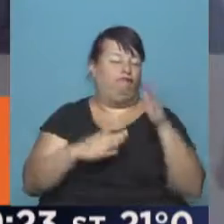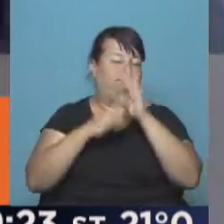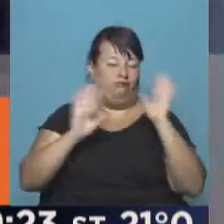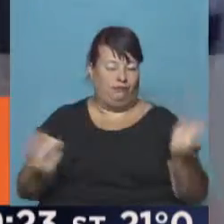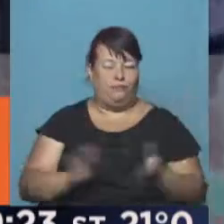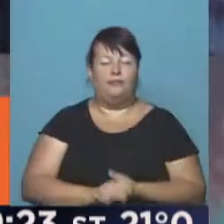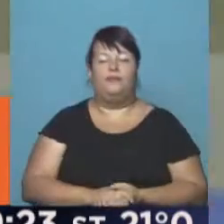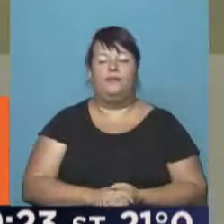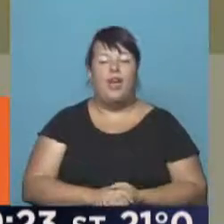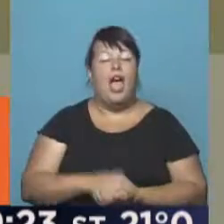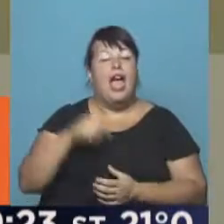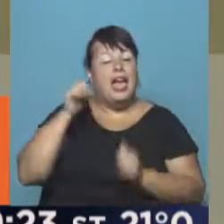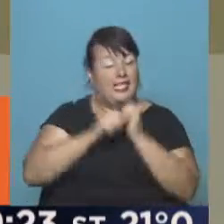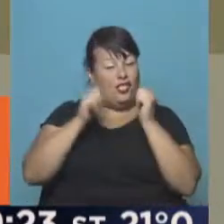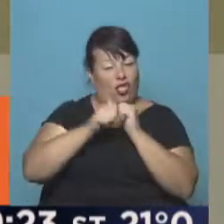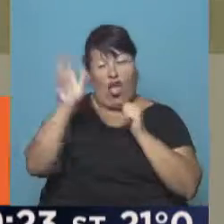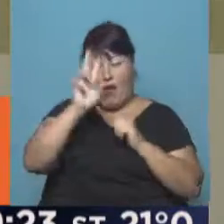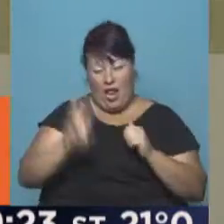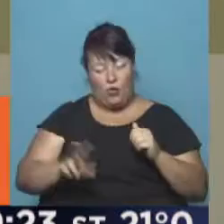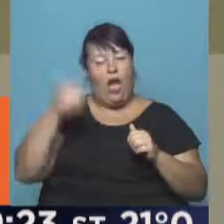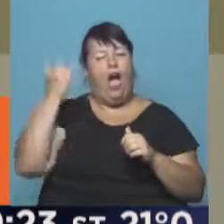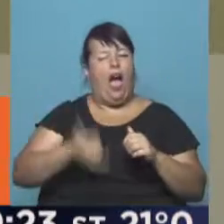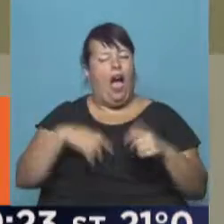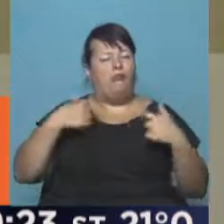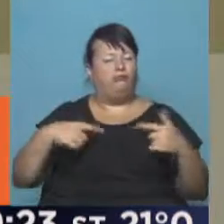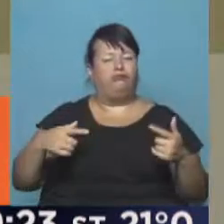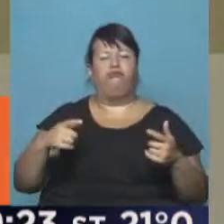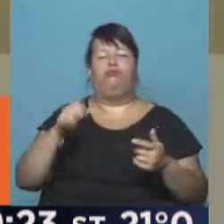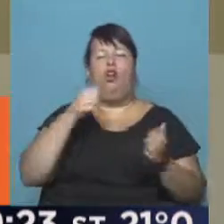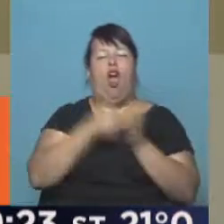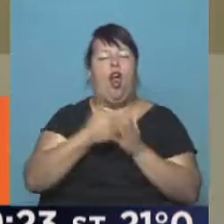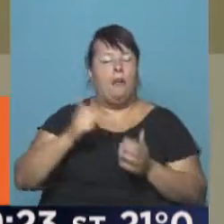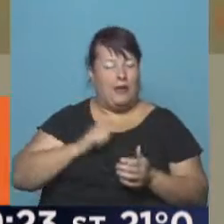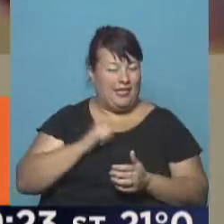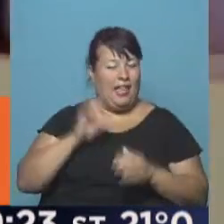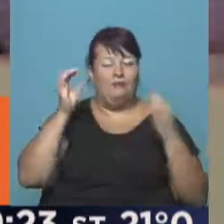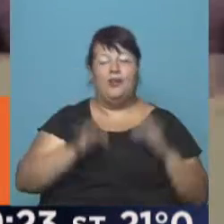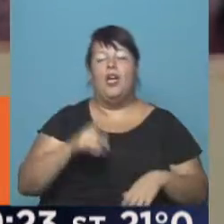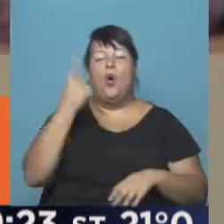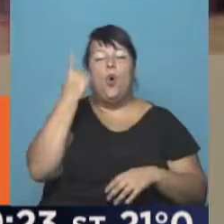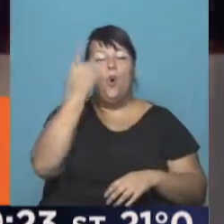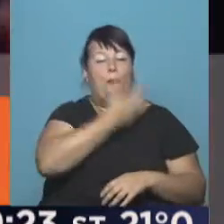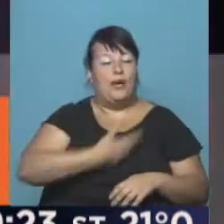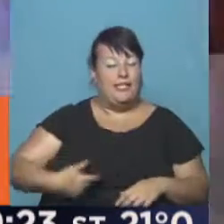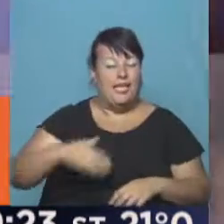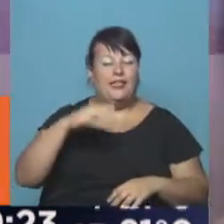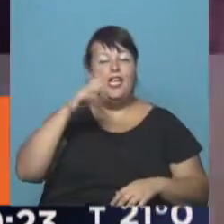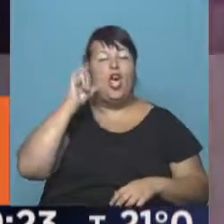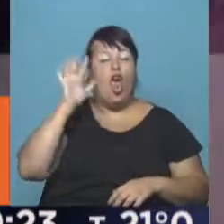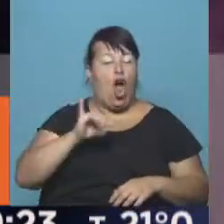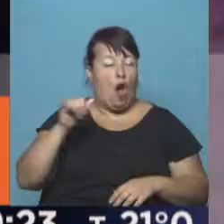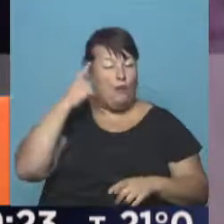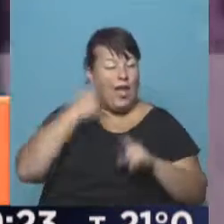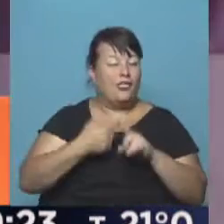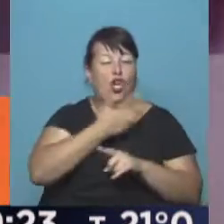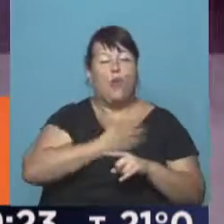digamos. Hay en la historia de Venezuela mucho golpe militar. Es más, hubo un presidente, se llamó Juan Vicente Gómez, que